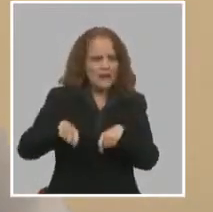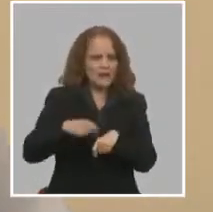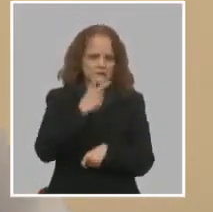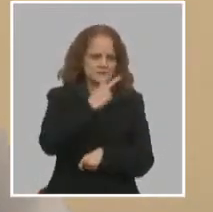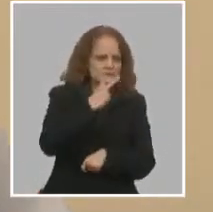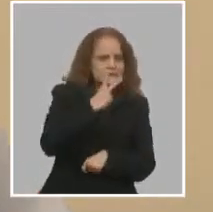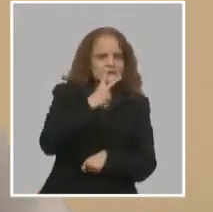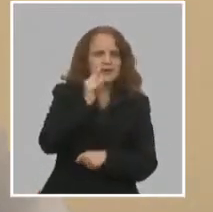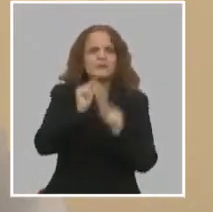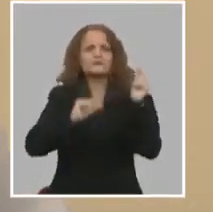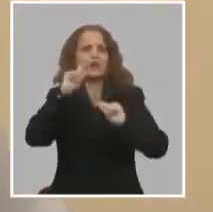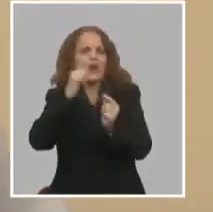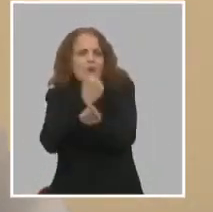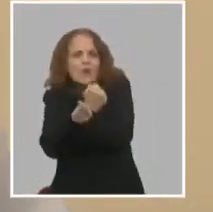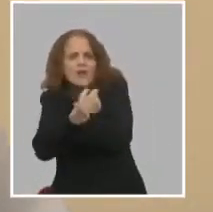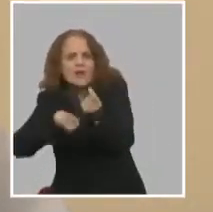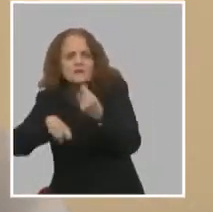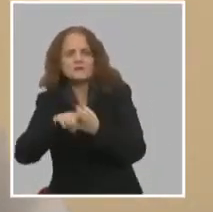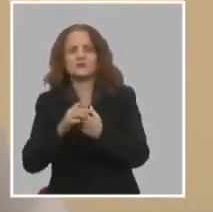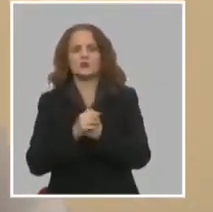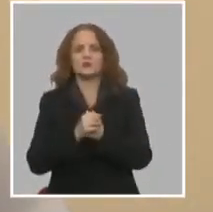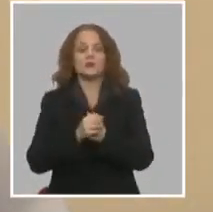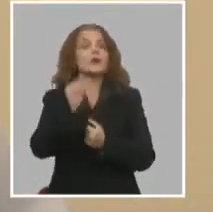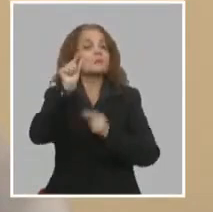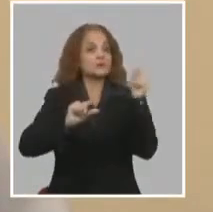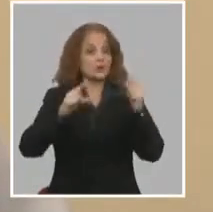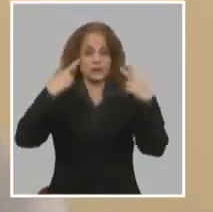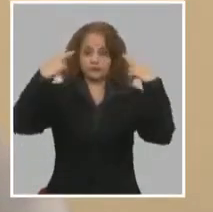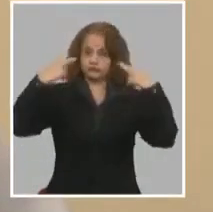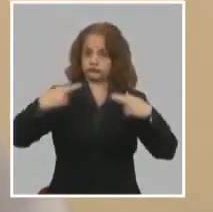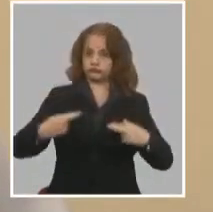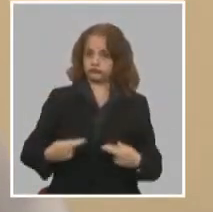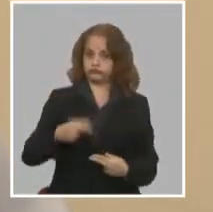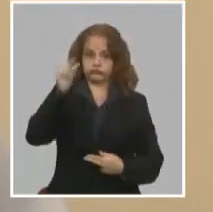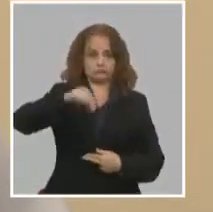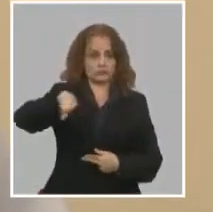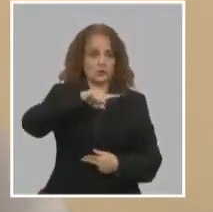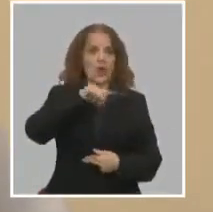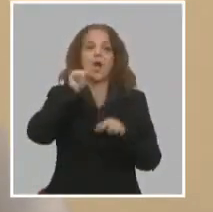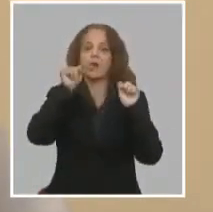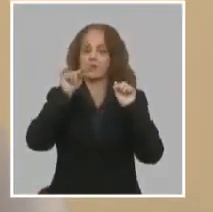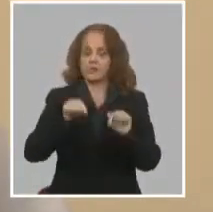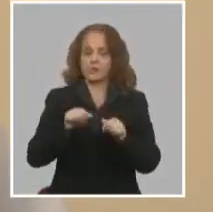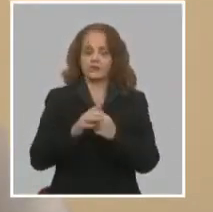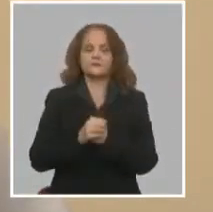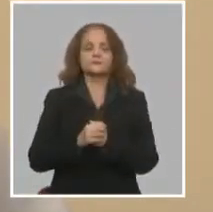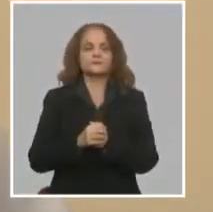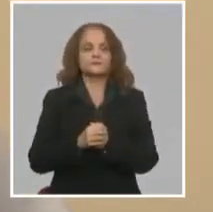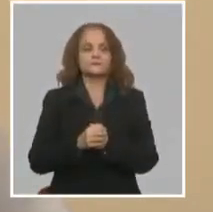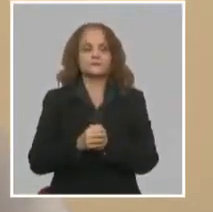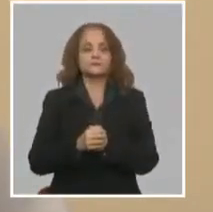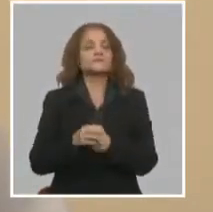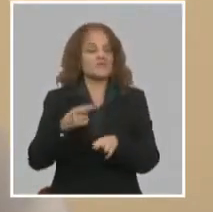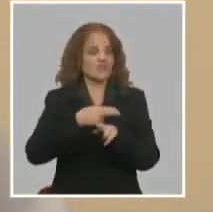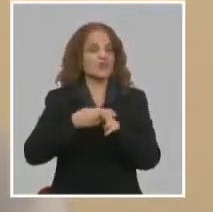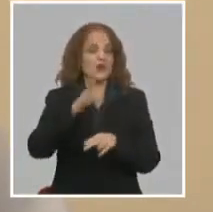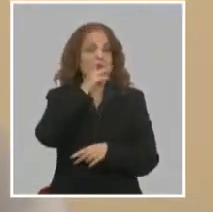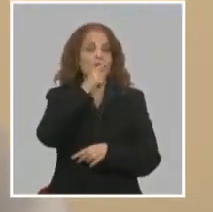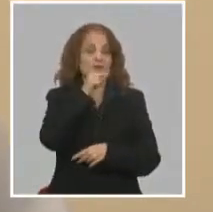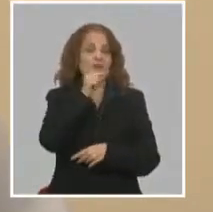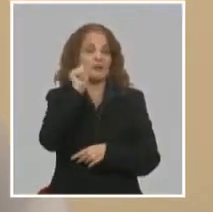resueltos muchos problemas, rehabilitados más de 300 pacientes. Hay historias muy lindas relacionadas con la rehabilitación.